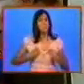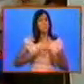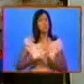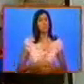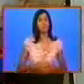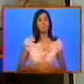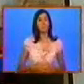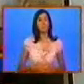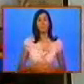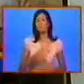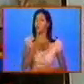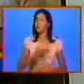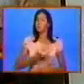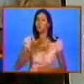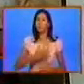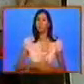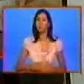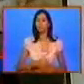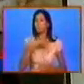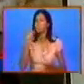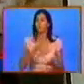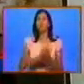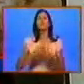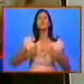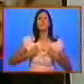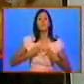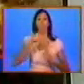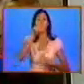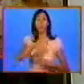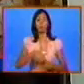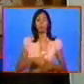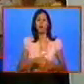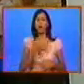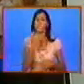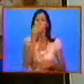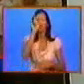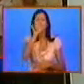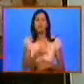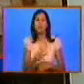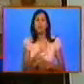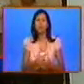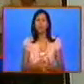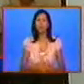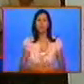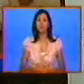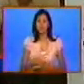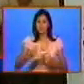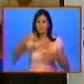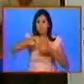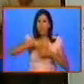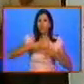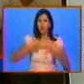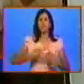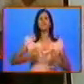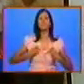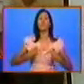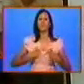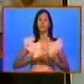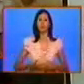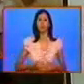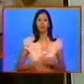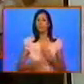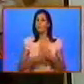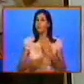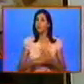o sea, eso es lo más importante, o sea, no un muerto, sino un vivo, o sea, alguien que está en el corazón de la gente y que